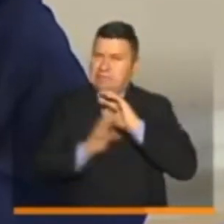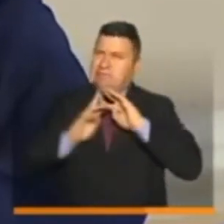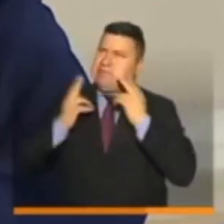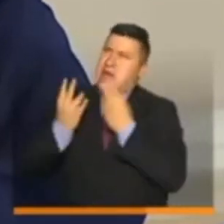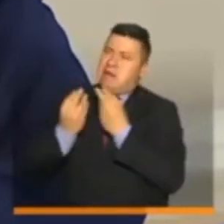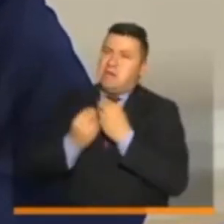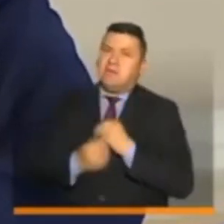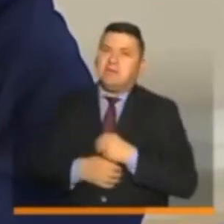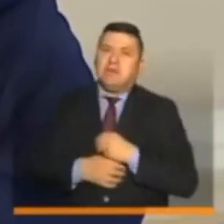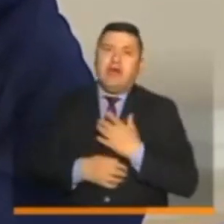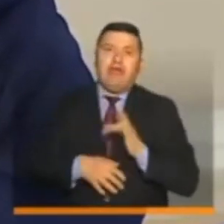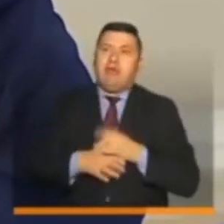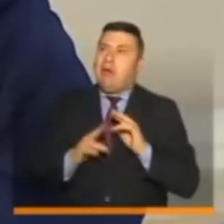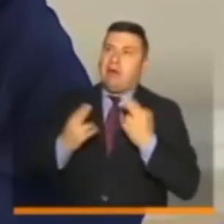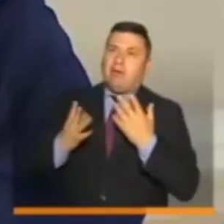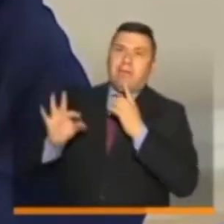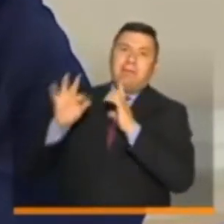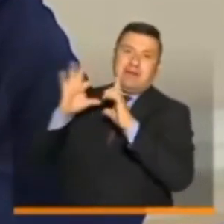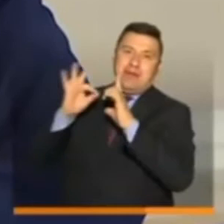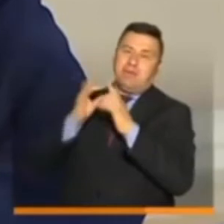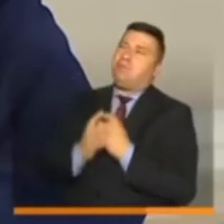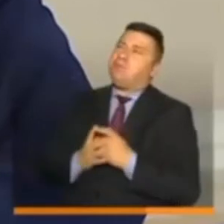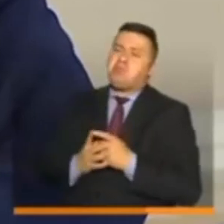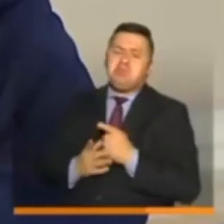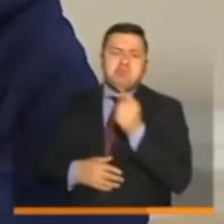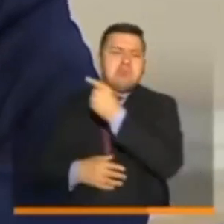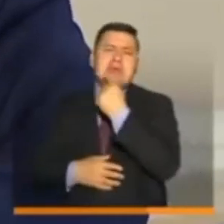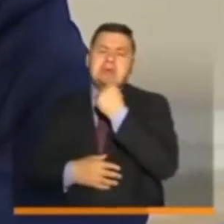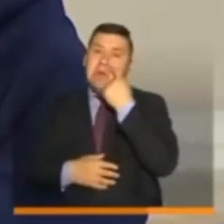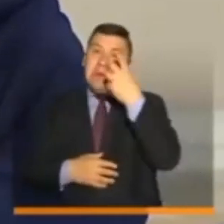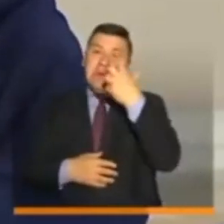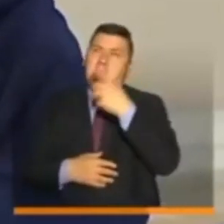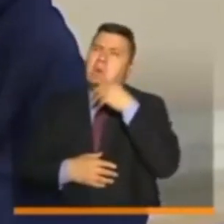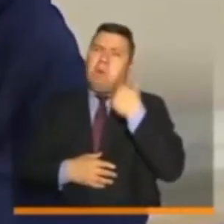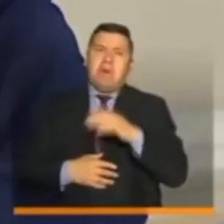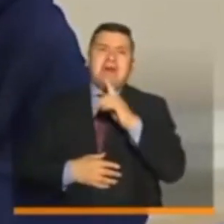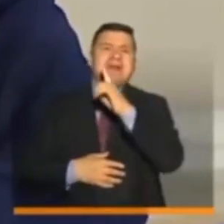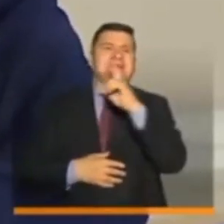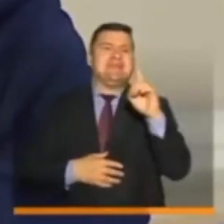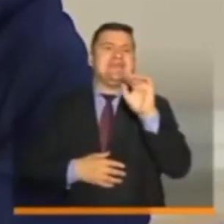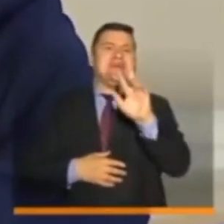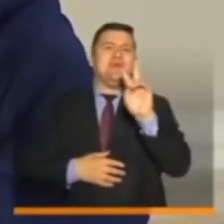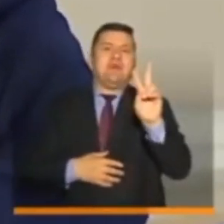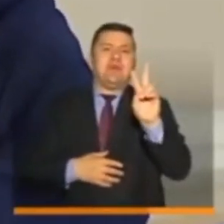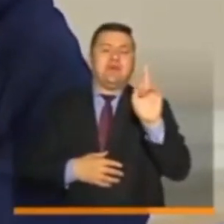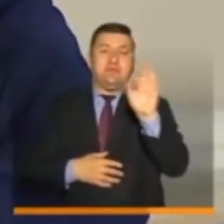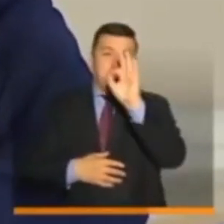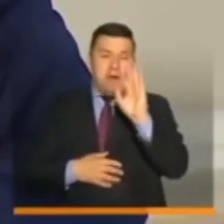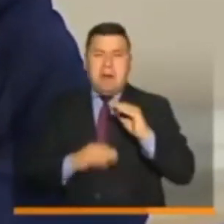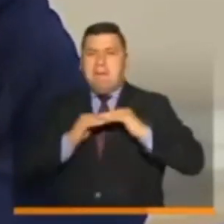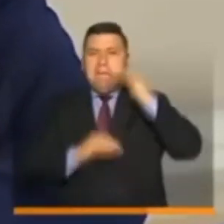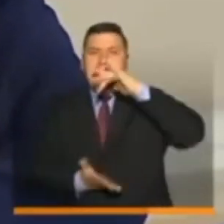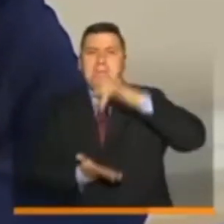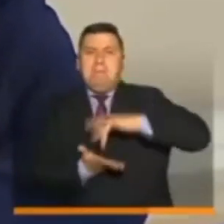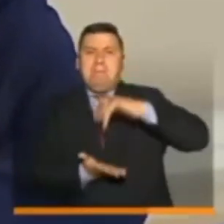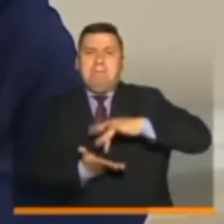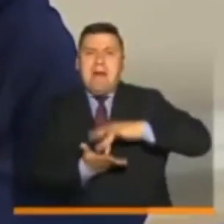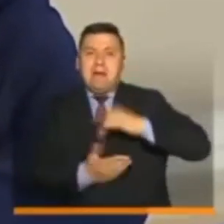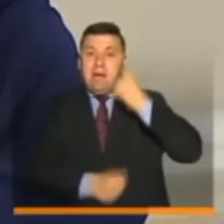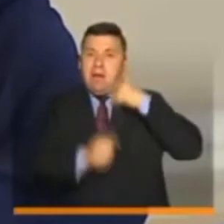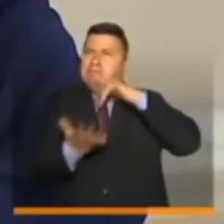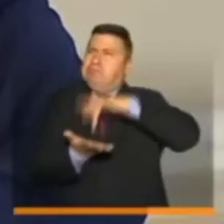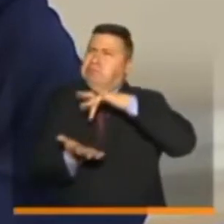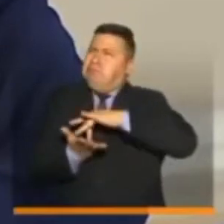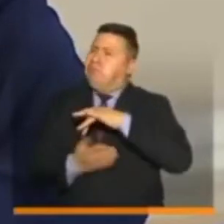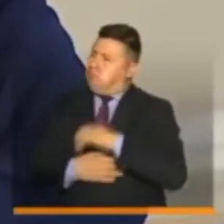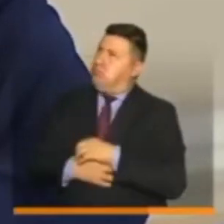hacerlo a través de medio electrónico, pero el éxito fue impresionante, presidente. 152% de más participantes que años